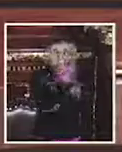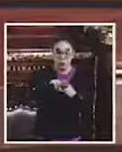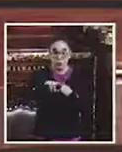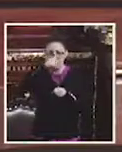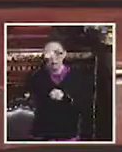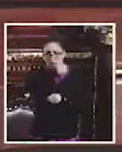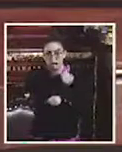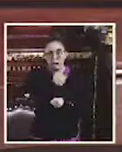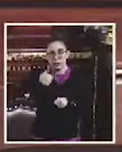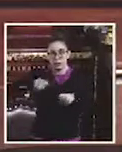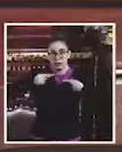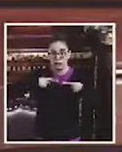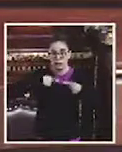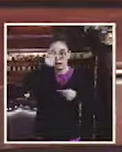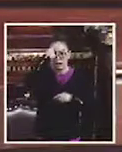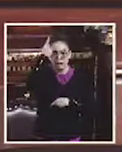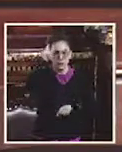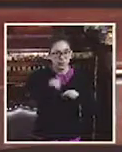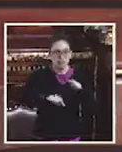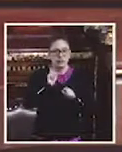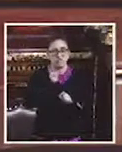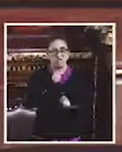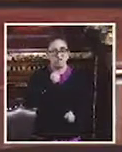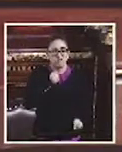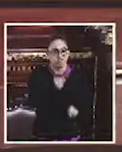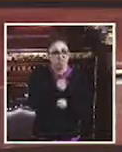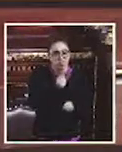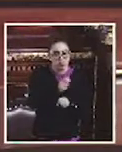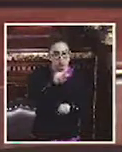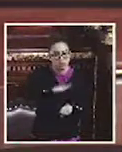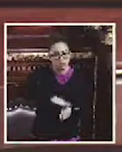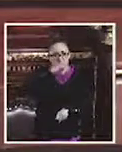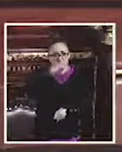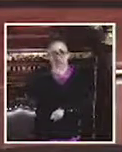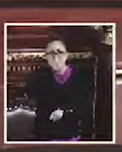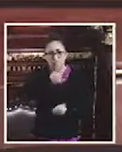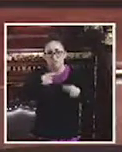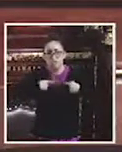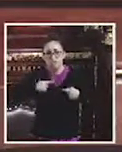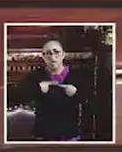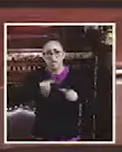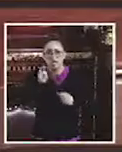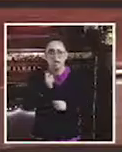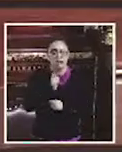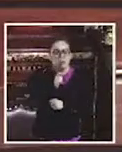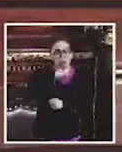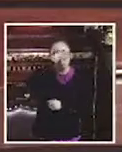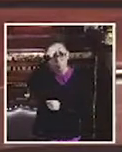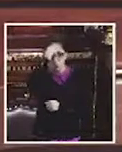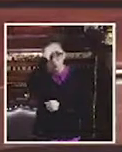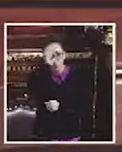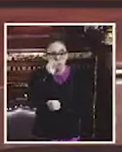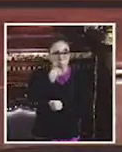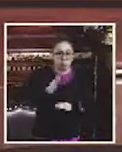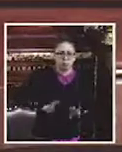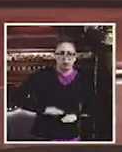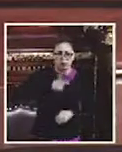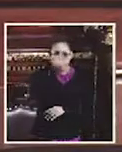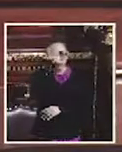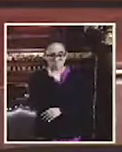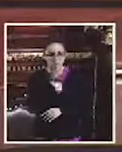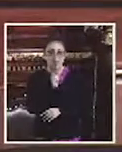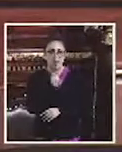autopercibida. Erradicación de la violencia contra las mujeres y personas con preferencias u orientaciones sexuales e identidades de